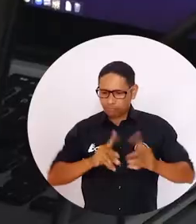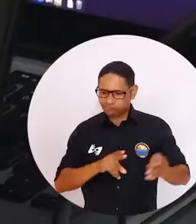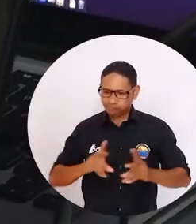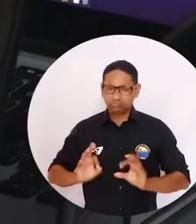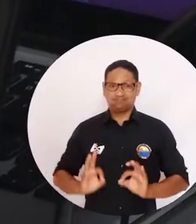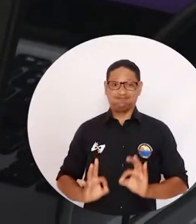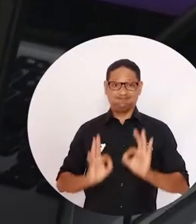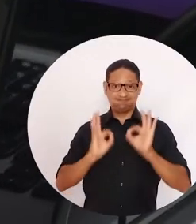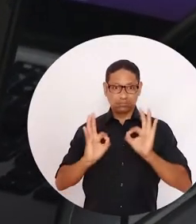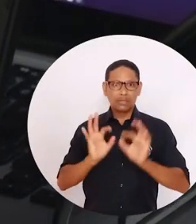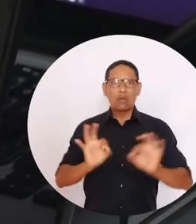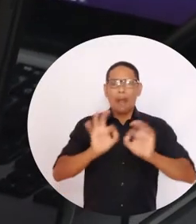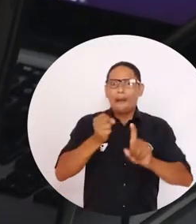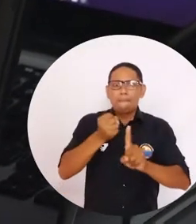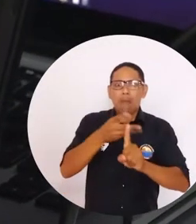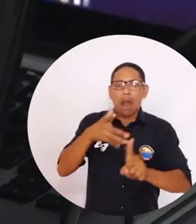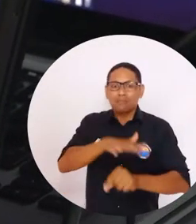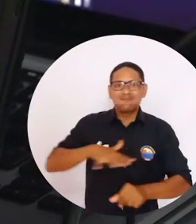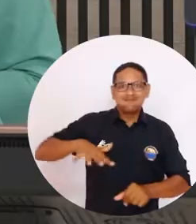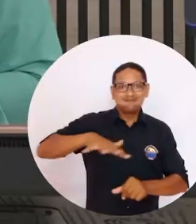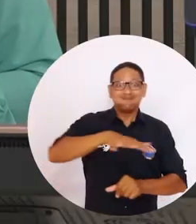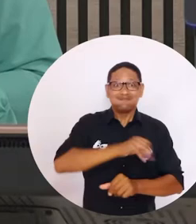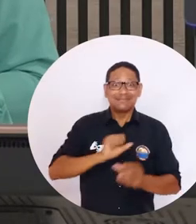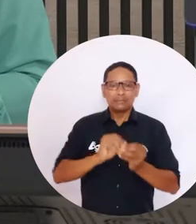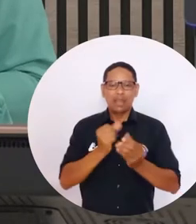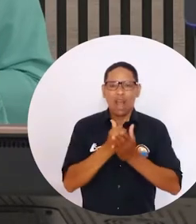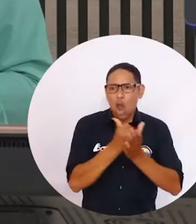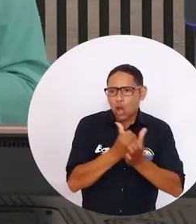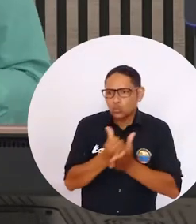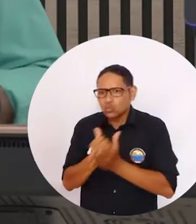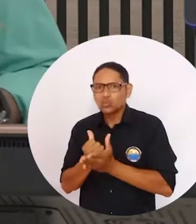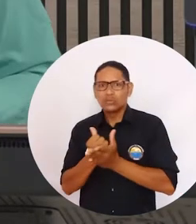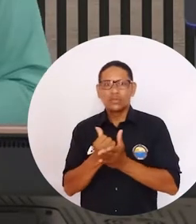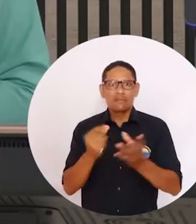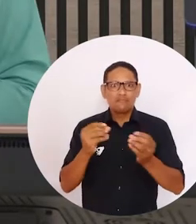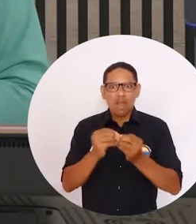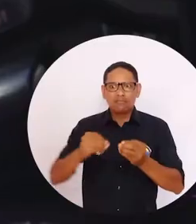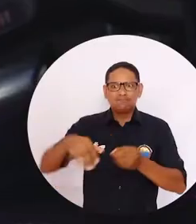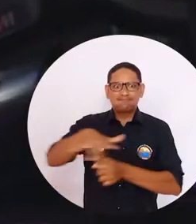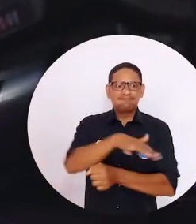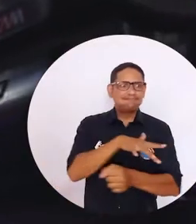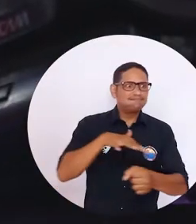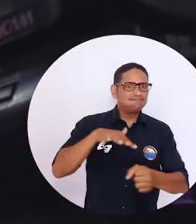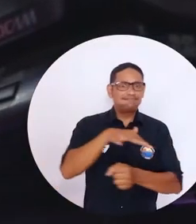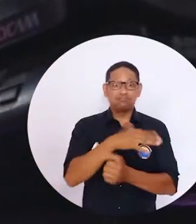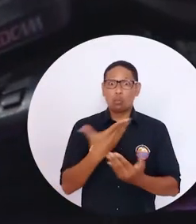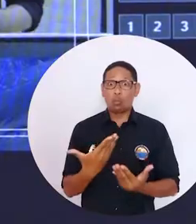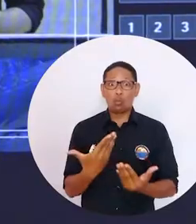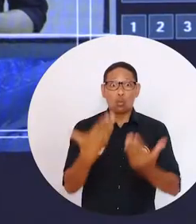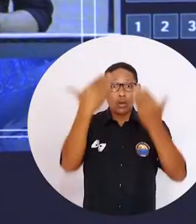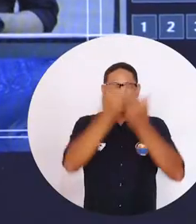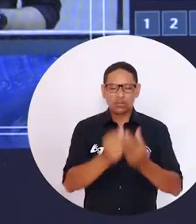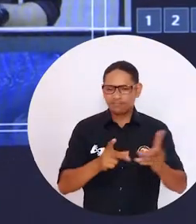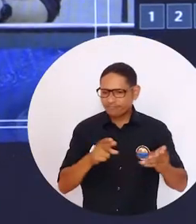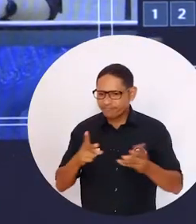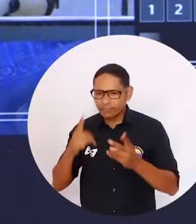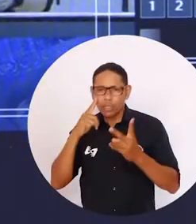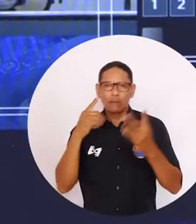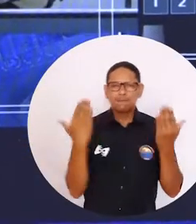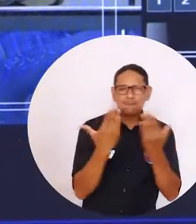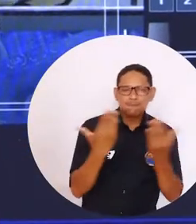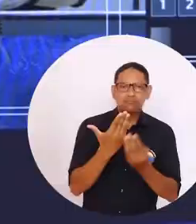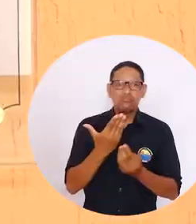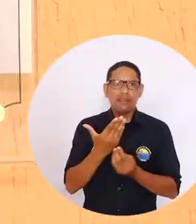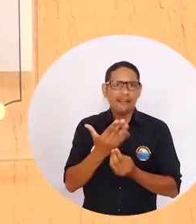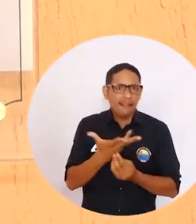nuestras producciones, el impacto que tengamos en el territorio al ayudar a crear un verdadero ecosistema para la creación audiovisual